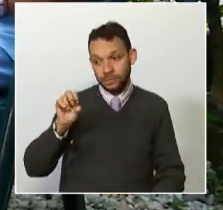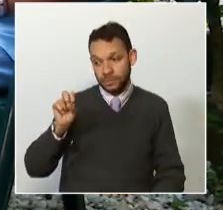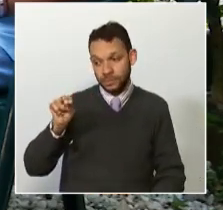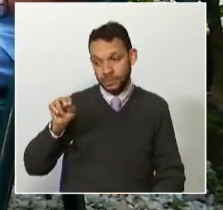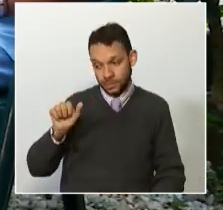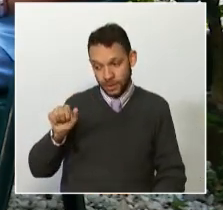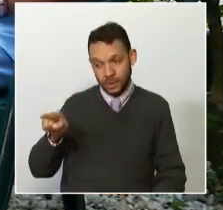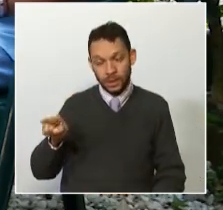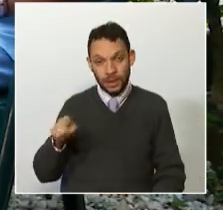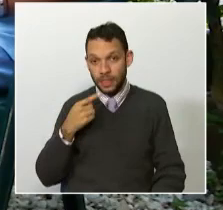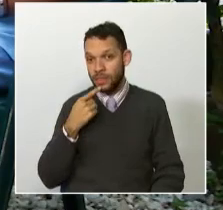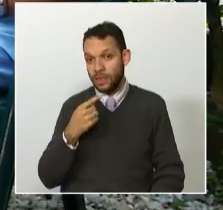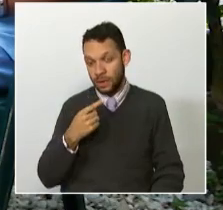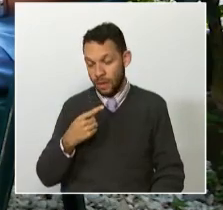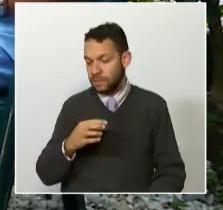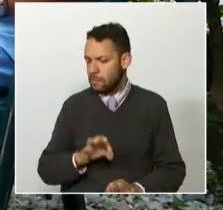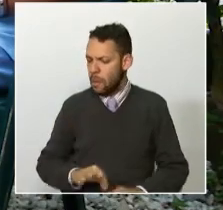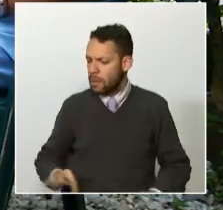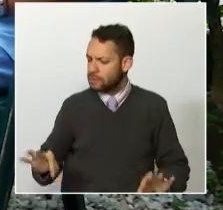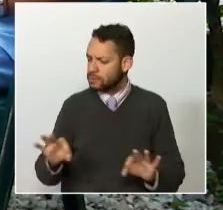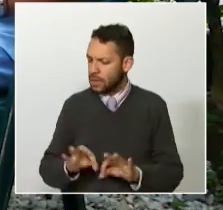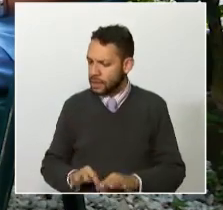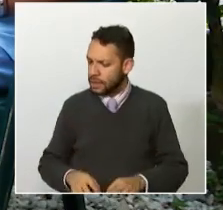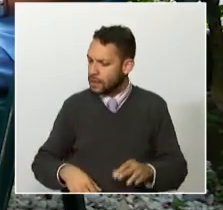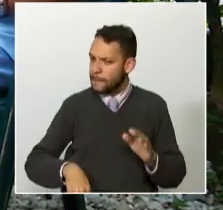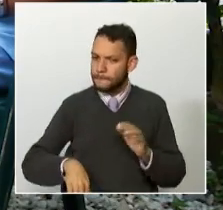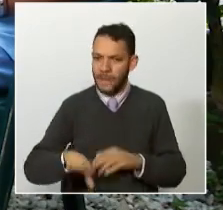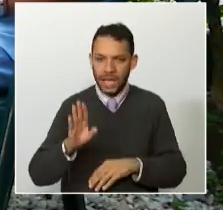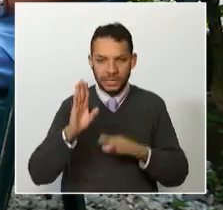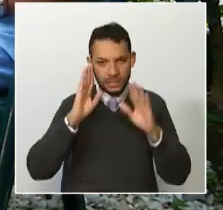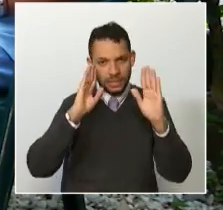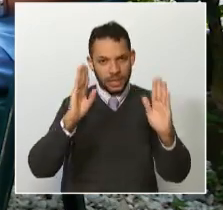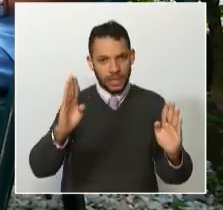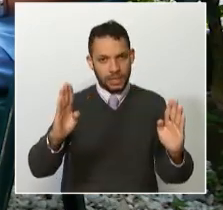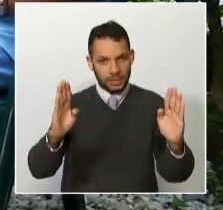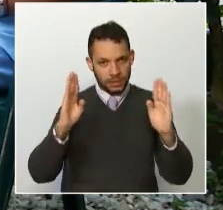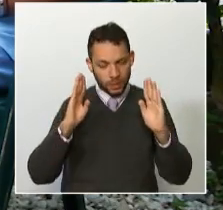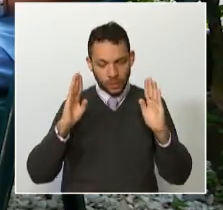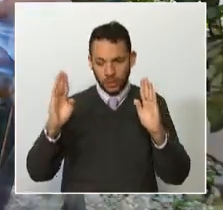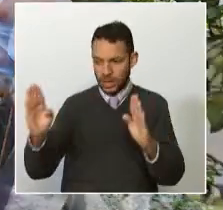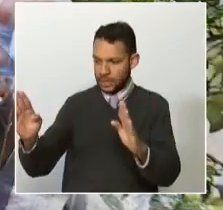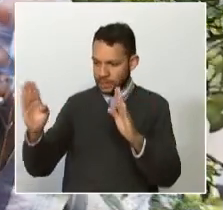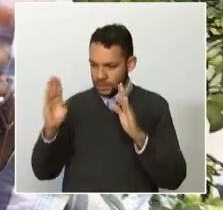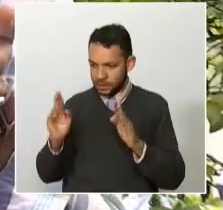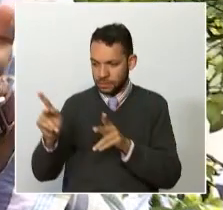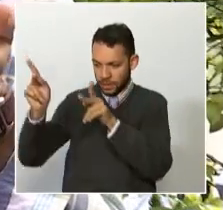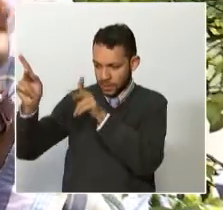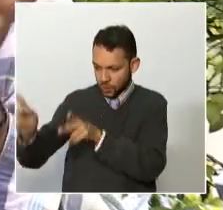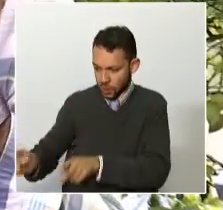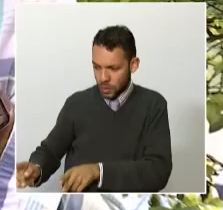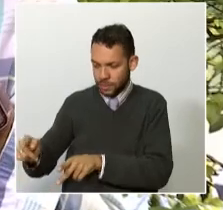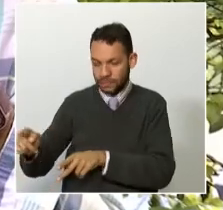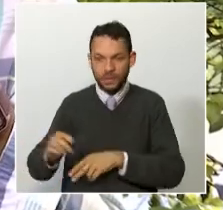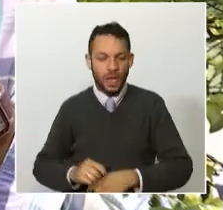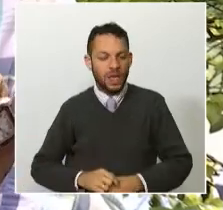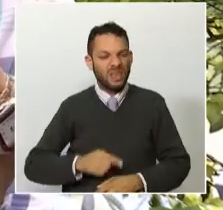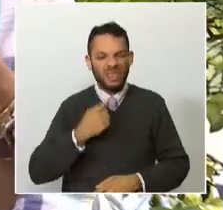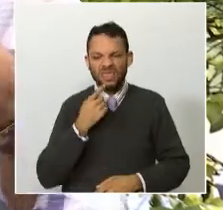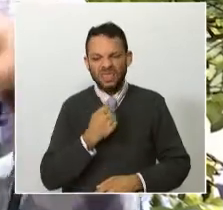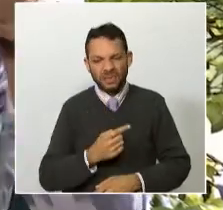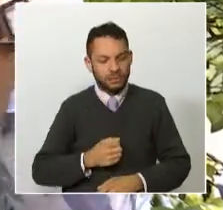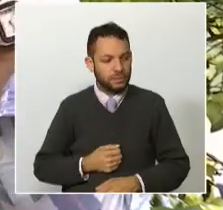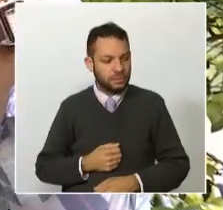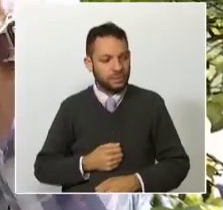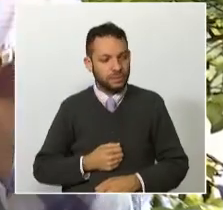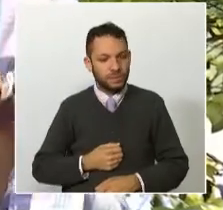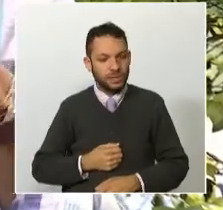importante, porque es que si no hay receptividad del paciente, si el paciente dice,